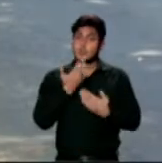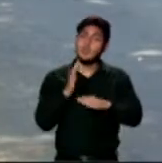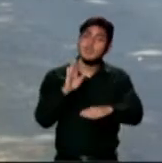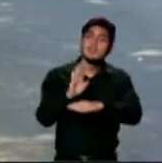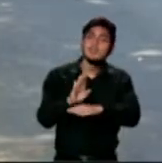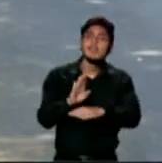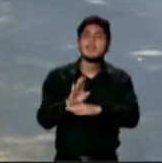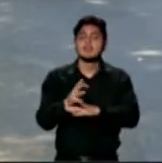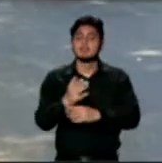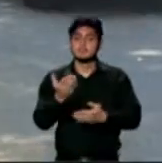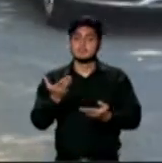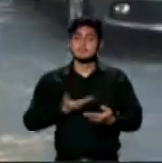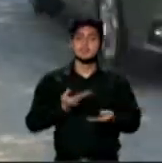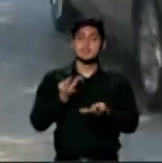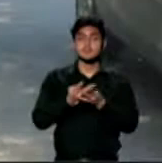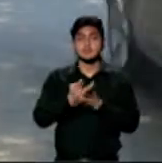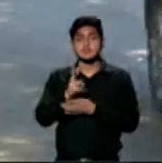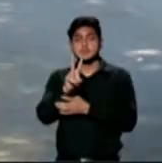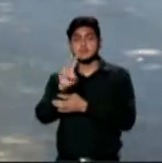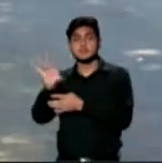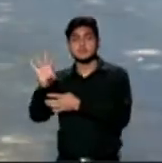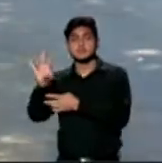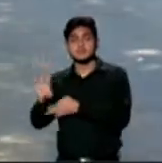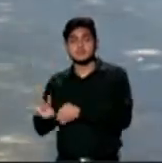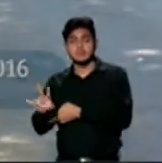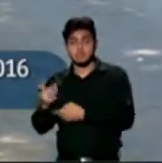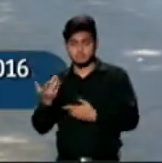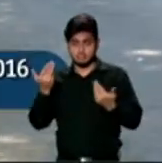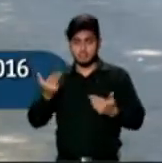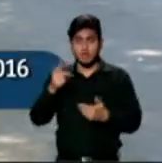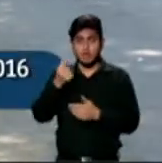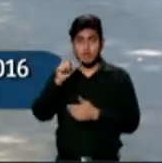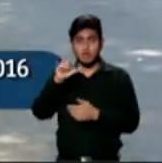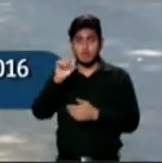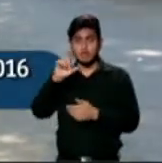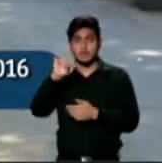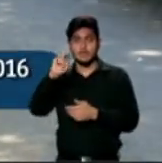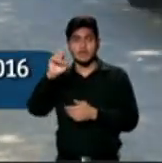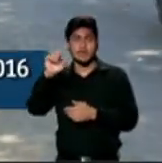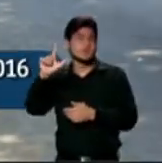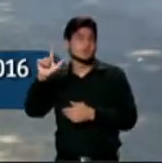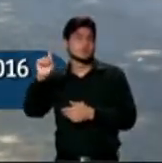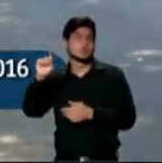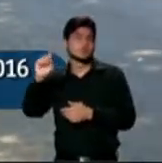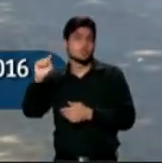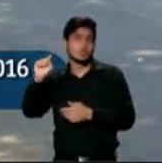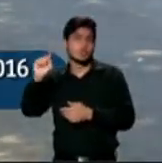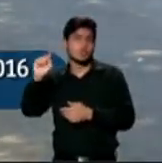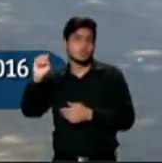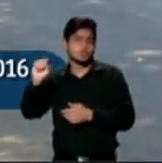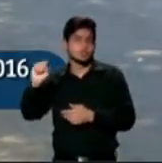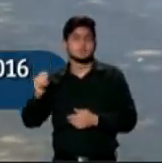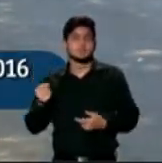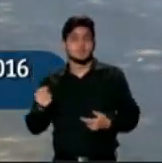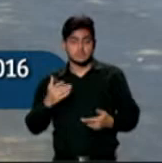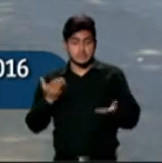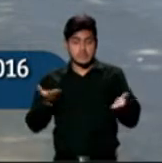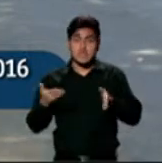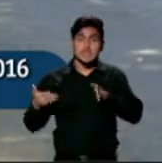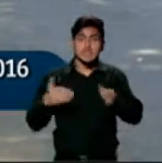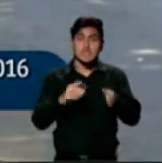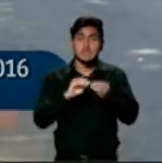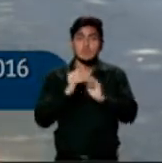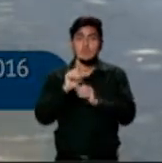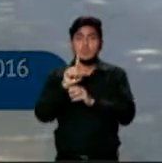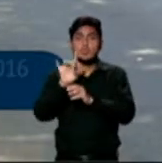tardes y bienvenidos a este avance de Noticias 24/7. Les saluda Glorinel Soto Rodríguez. Nos encontramos en la carretera 187 del pueblo